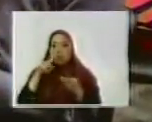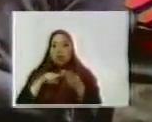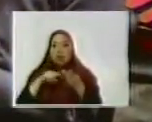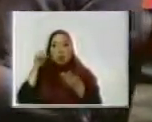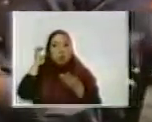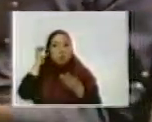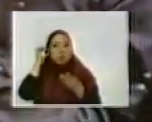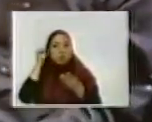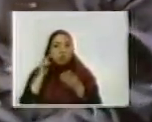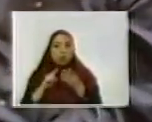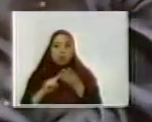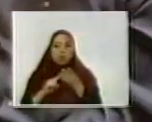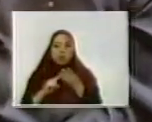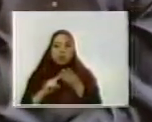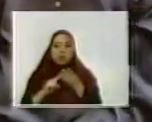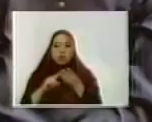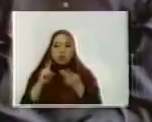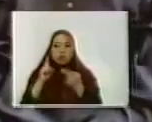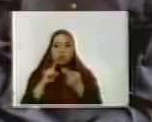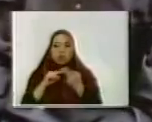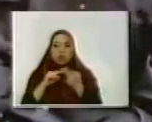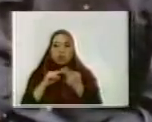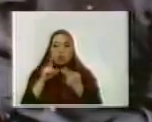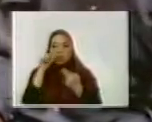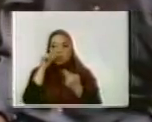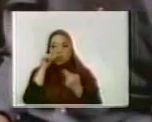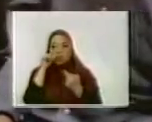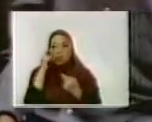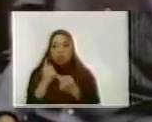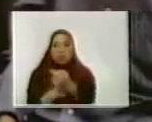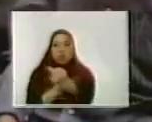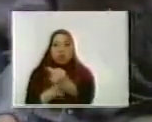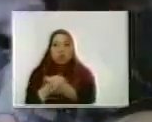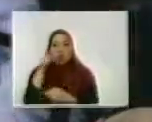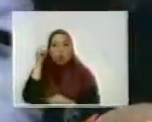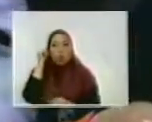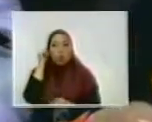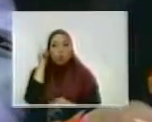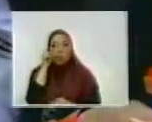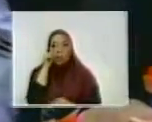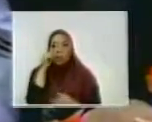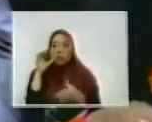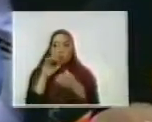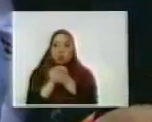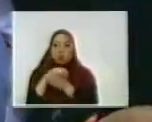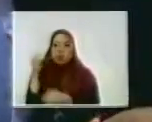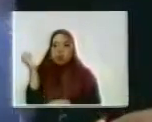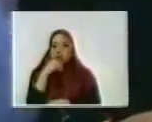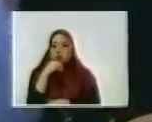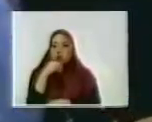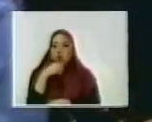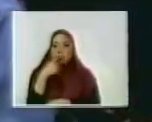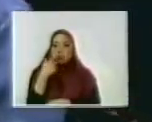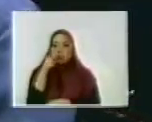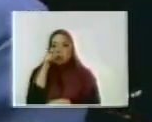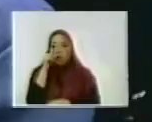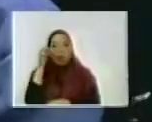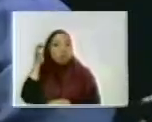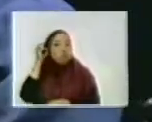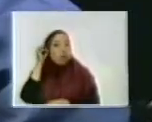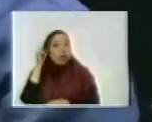Díaz, a Aide Huérfano, a Hernán Escarrá, y nosotros agregamos aquí a Linda